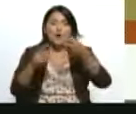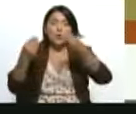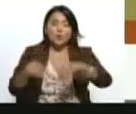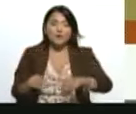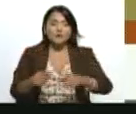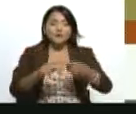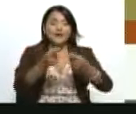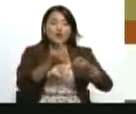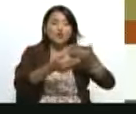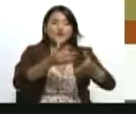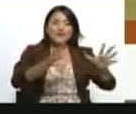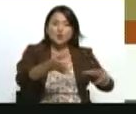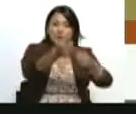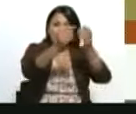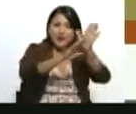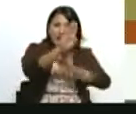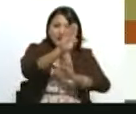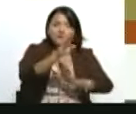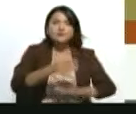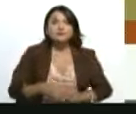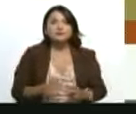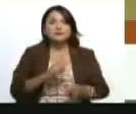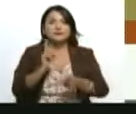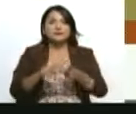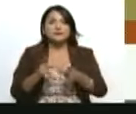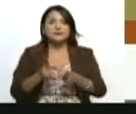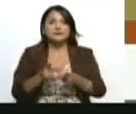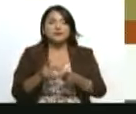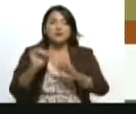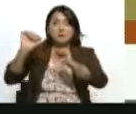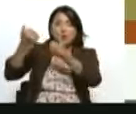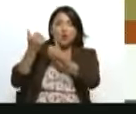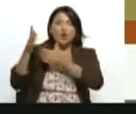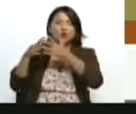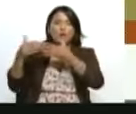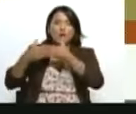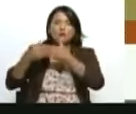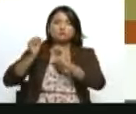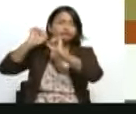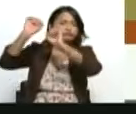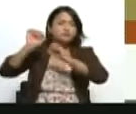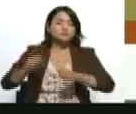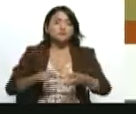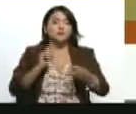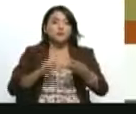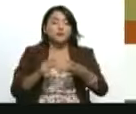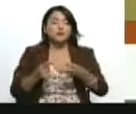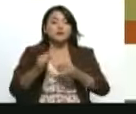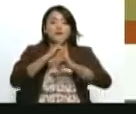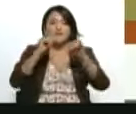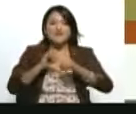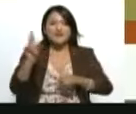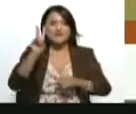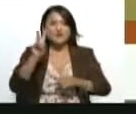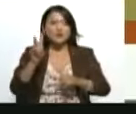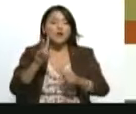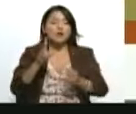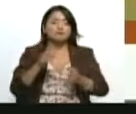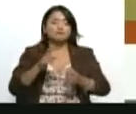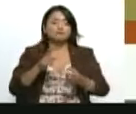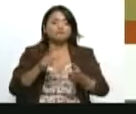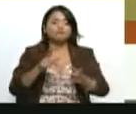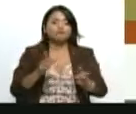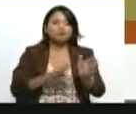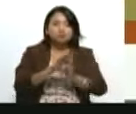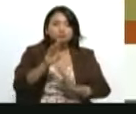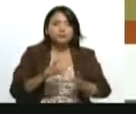recuperación económica, la condena a las sanciones y el bloqueo, la recuperación del estado de bienestar social, defensa